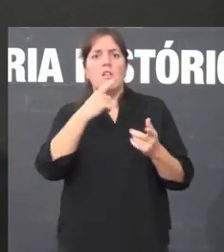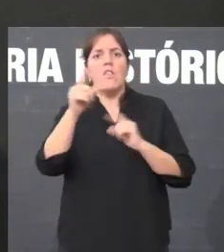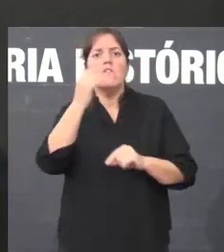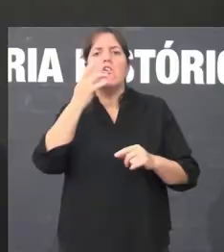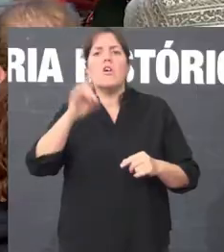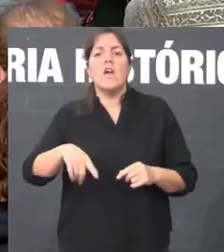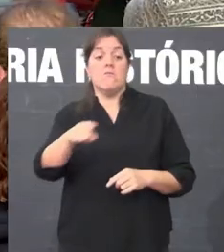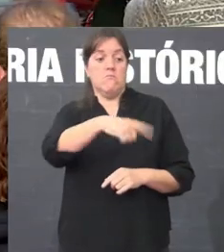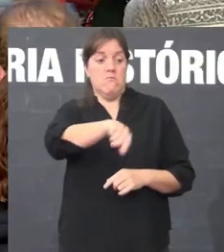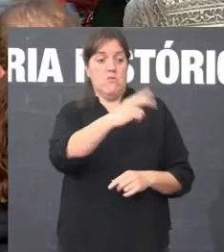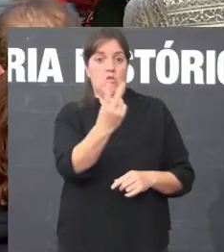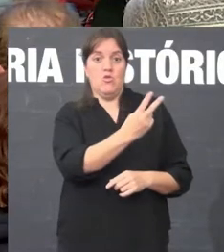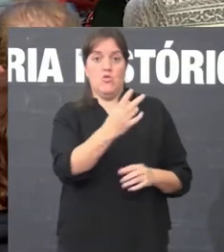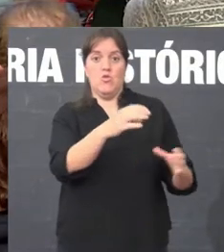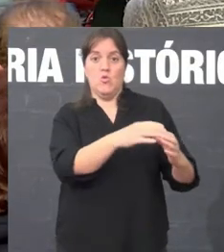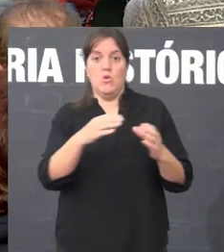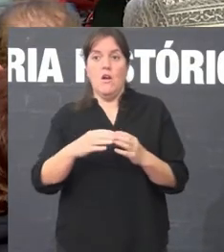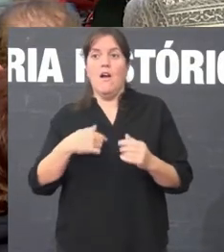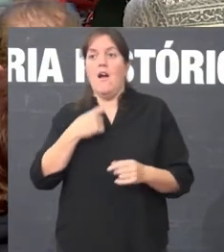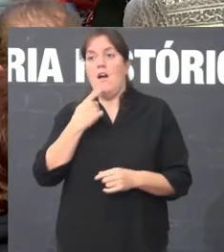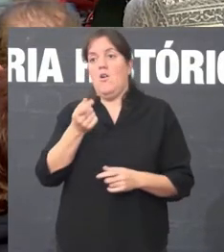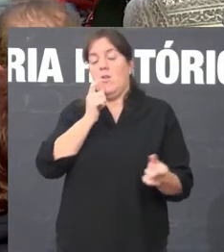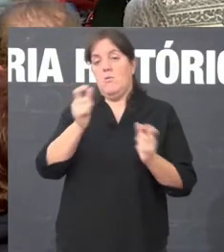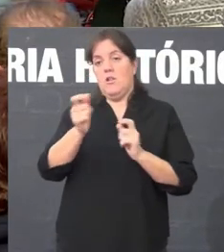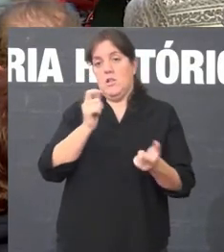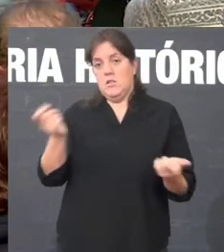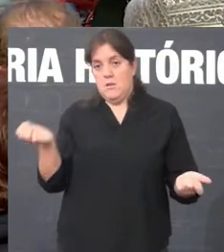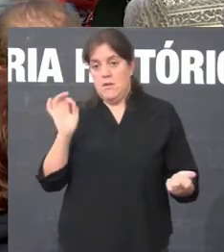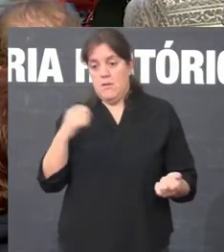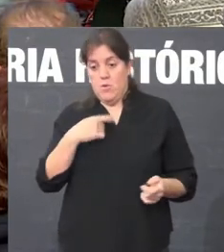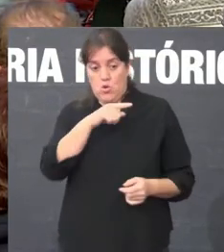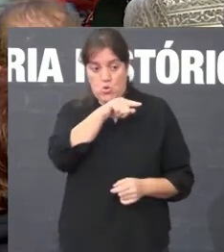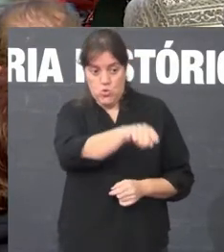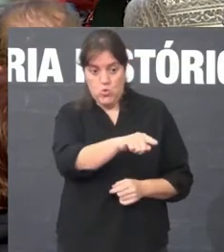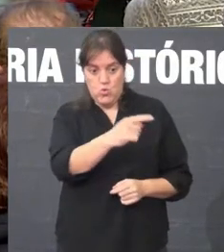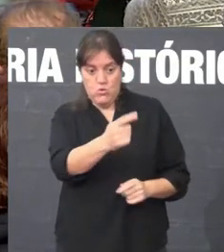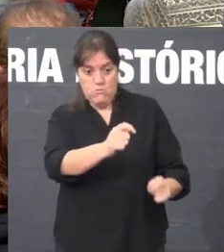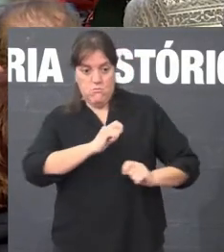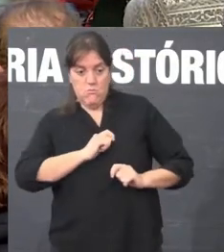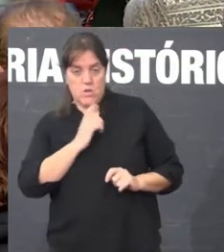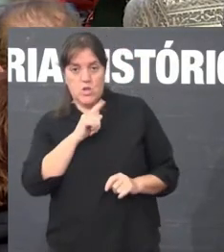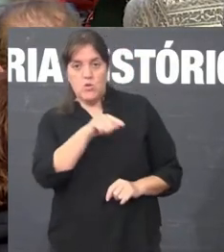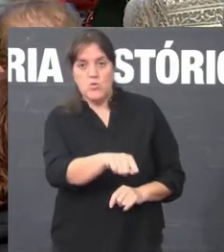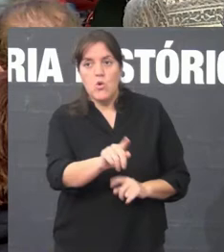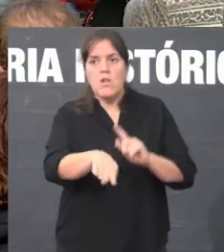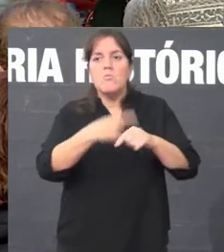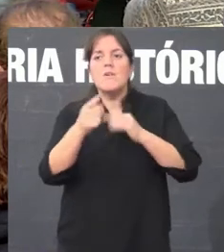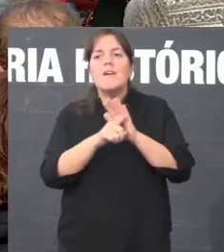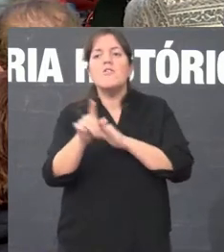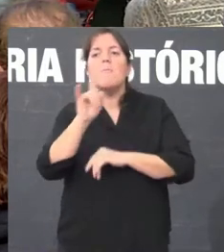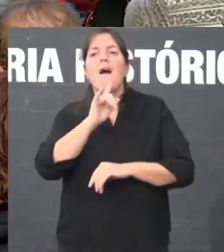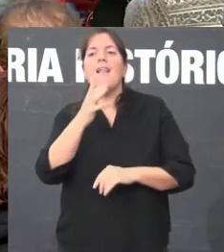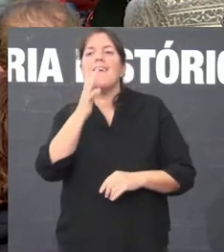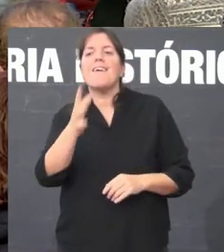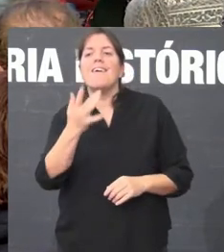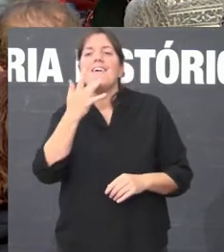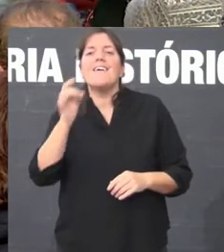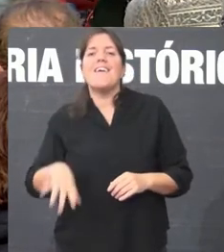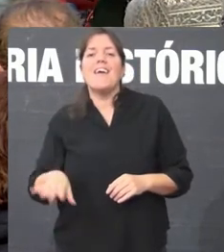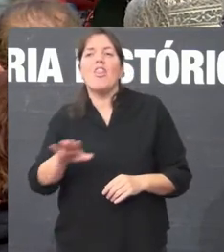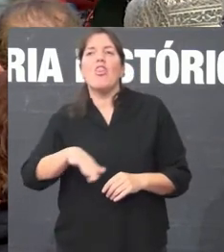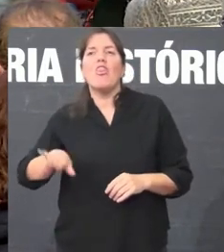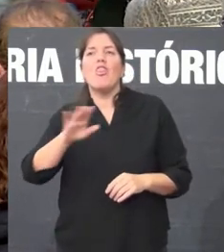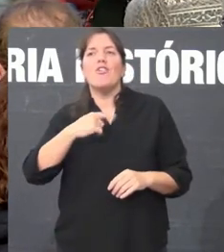están quejando de que si la sanidad, de que si... Oye, tú eres el que los tiendes. Y luego la mala gestión suele ser precisamente